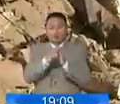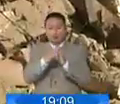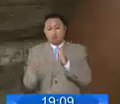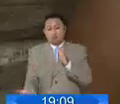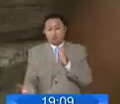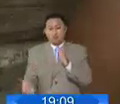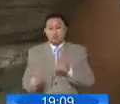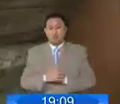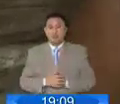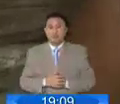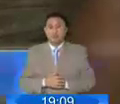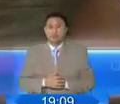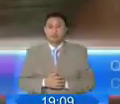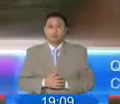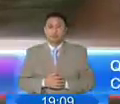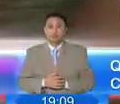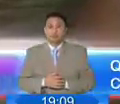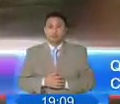colapsado